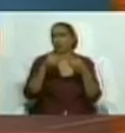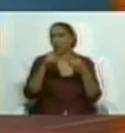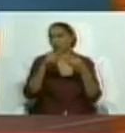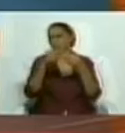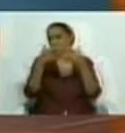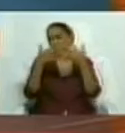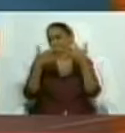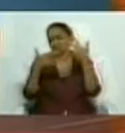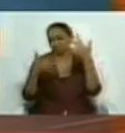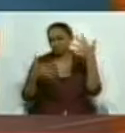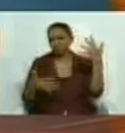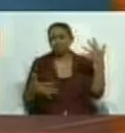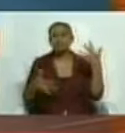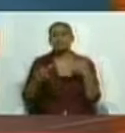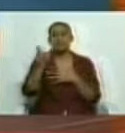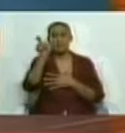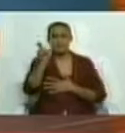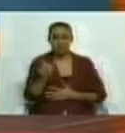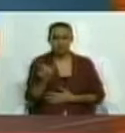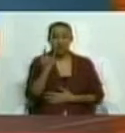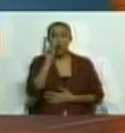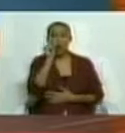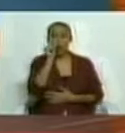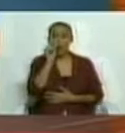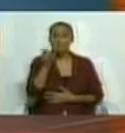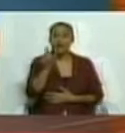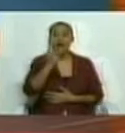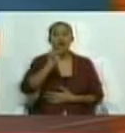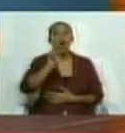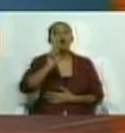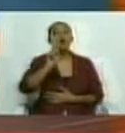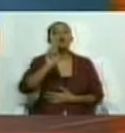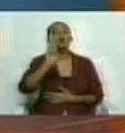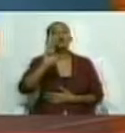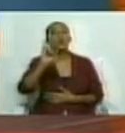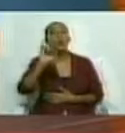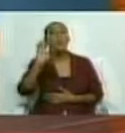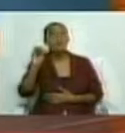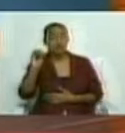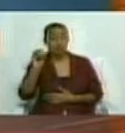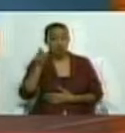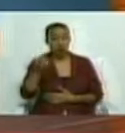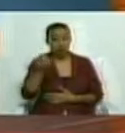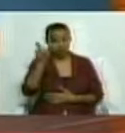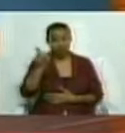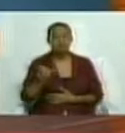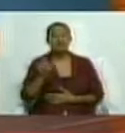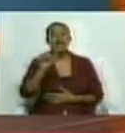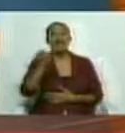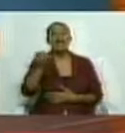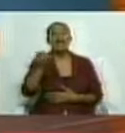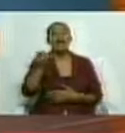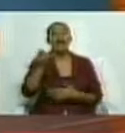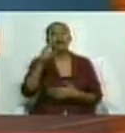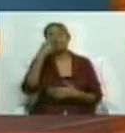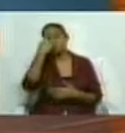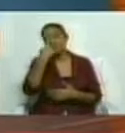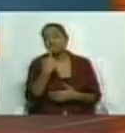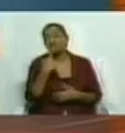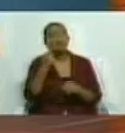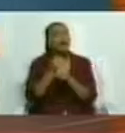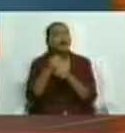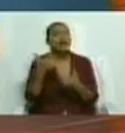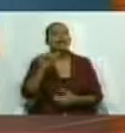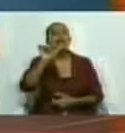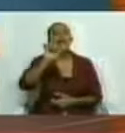este senador de apellido Rubio quien no pierde la oportunidad de por cualquier excusa